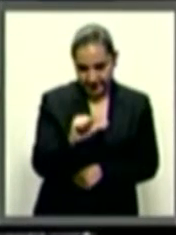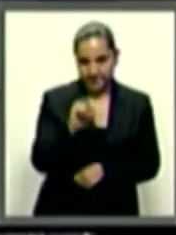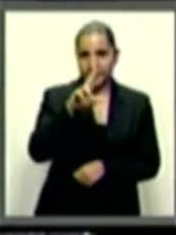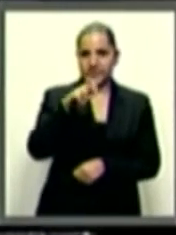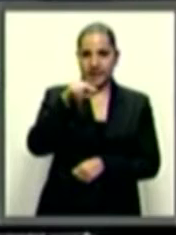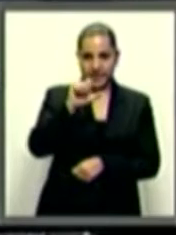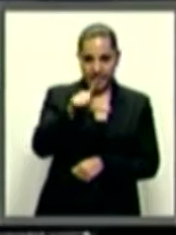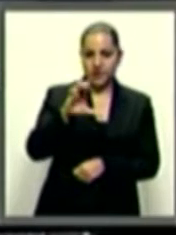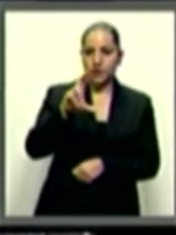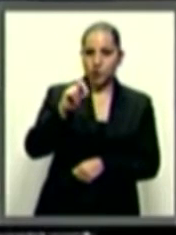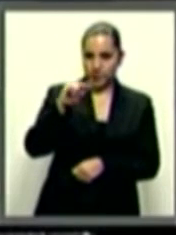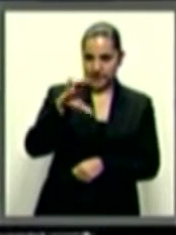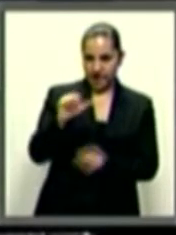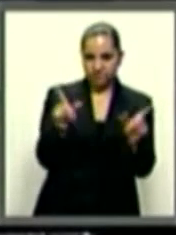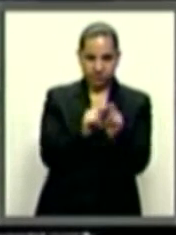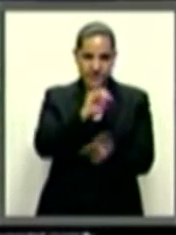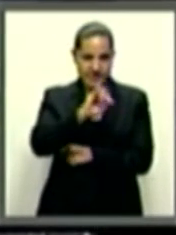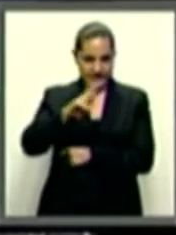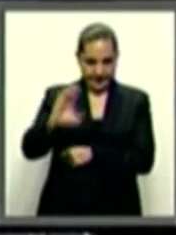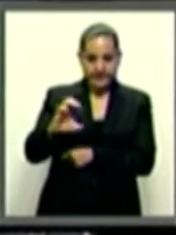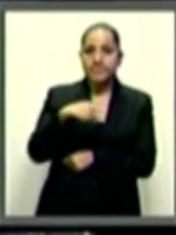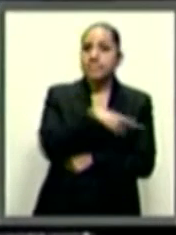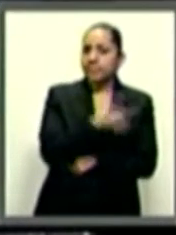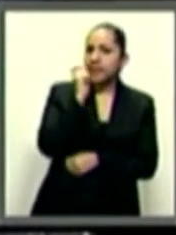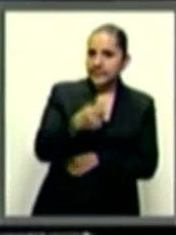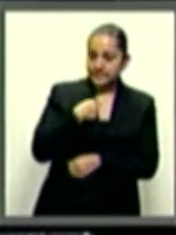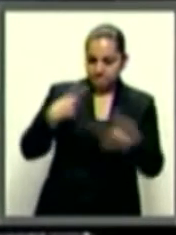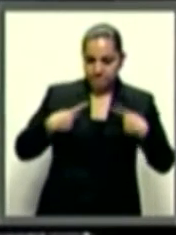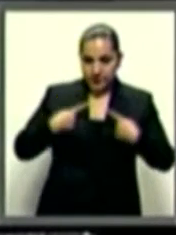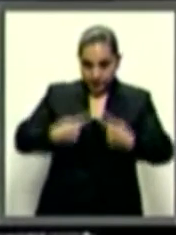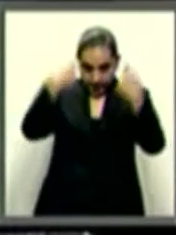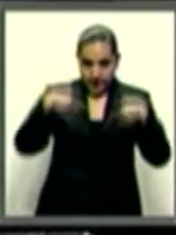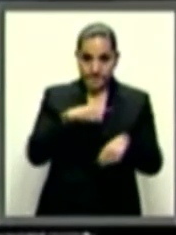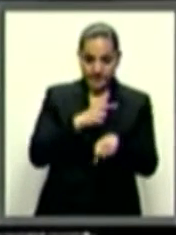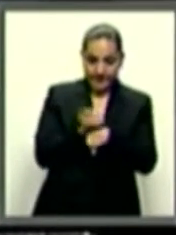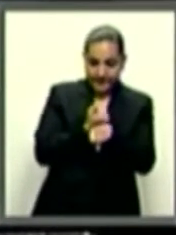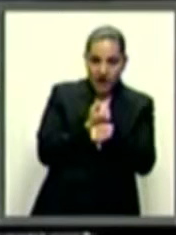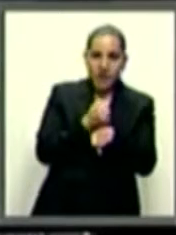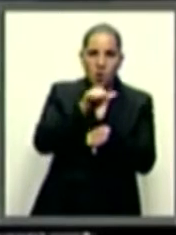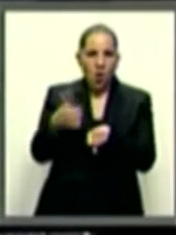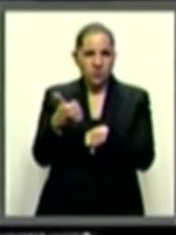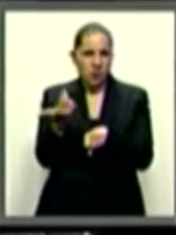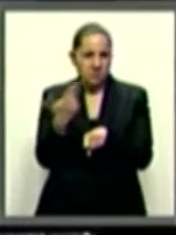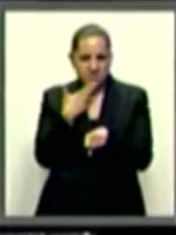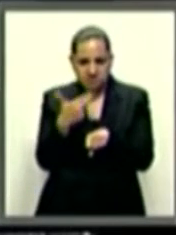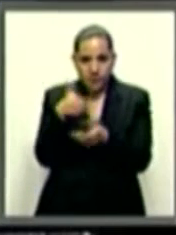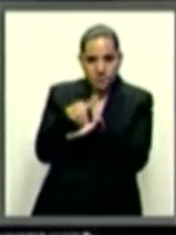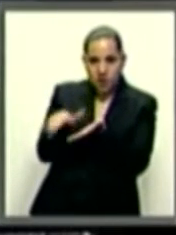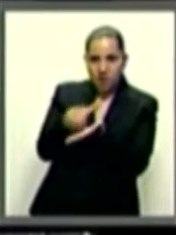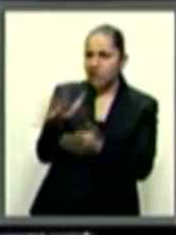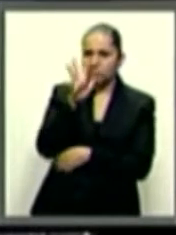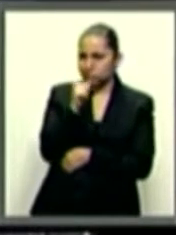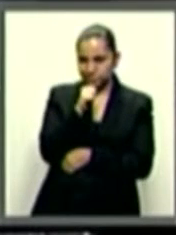irreversible en la que el organismo pierde la capacidad de filtrar las sustancias tóxicas de la sangre. Es una enfermedad cruel,